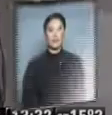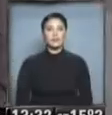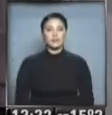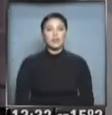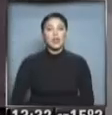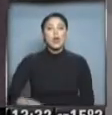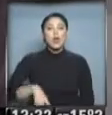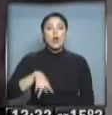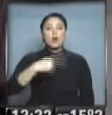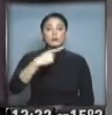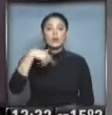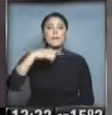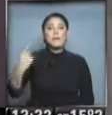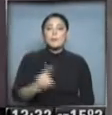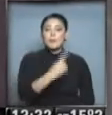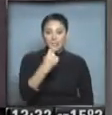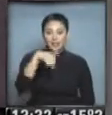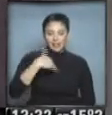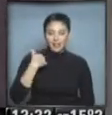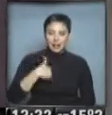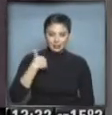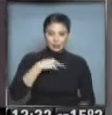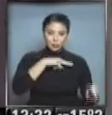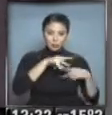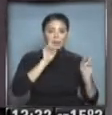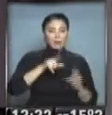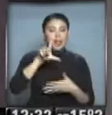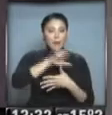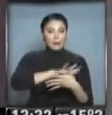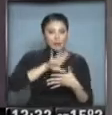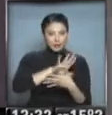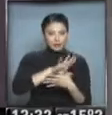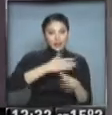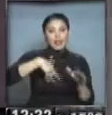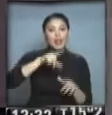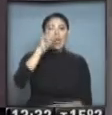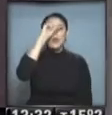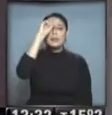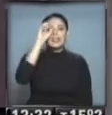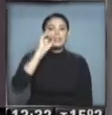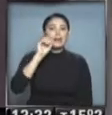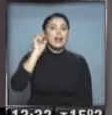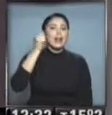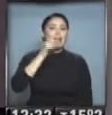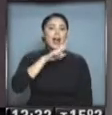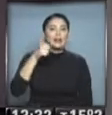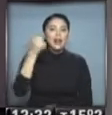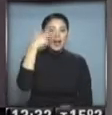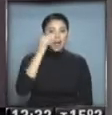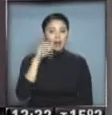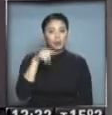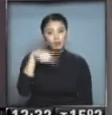una operación que se hace por primera vez en nuestro país y en toda américa latina y se hace además en el hospital garrahan y como ustedes saben es un hospital